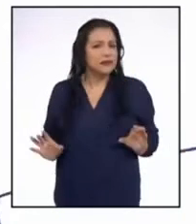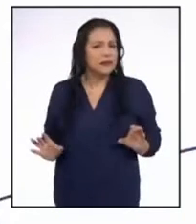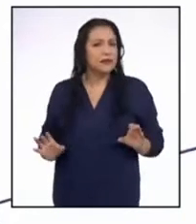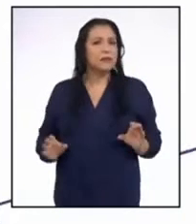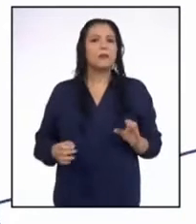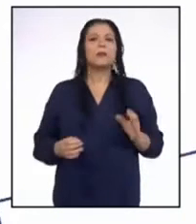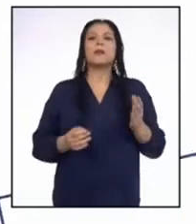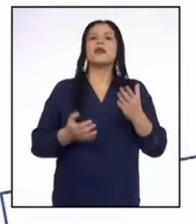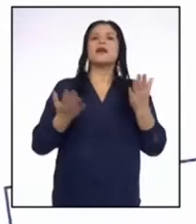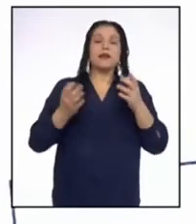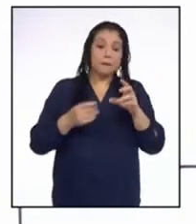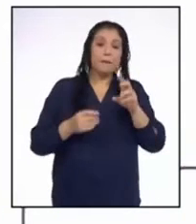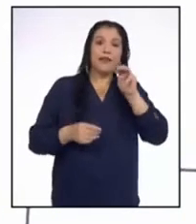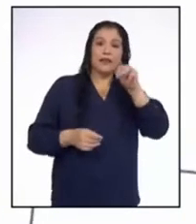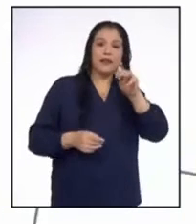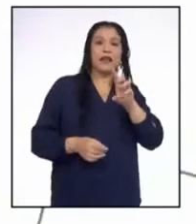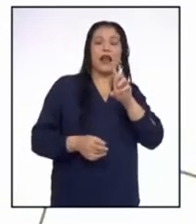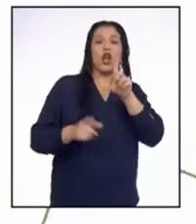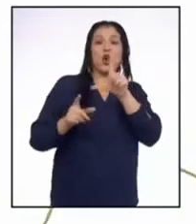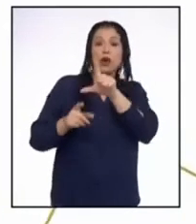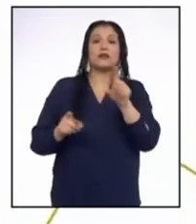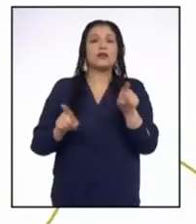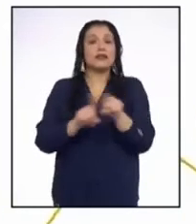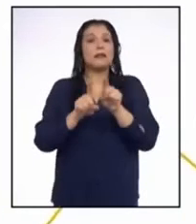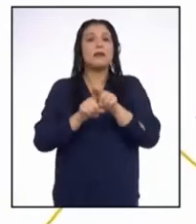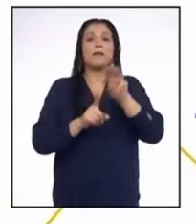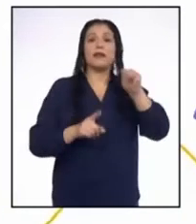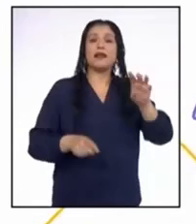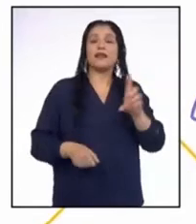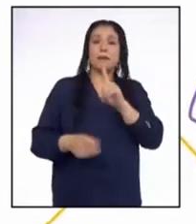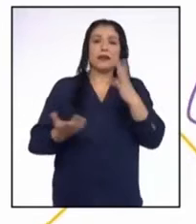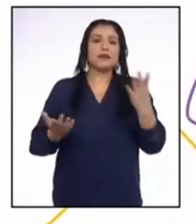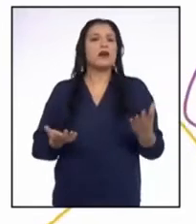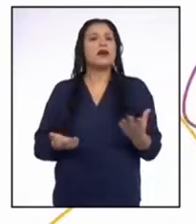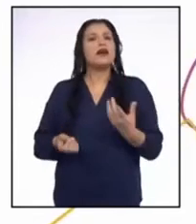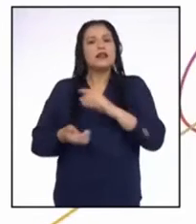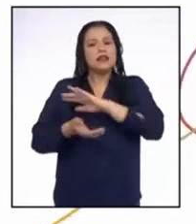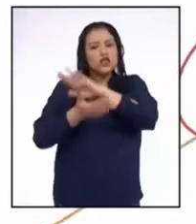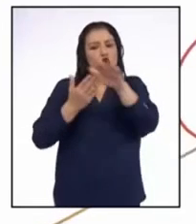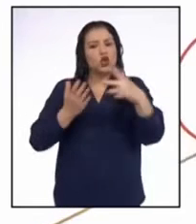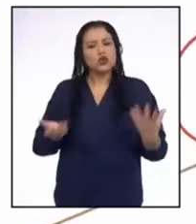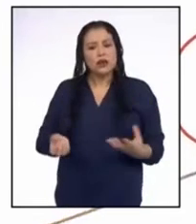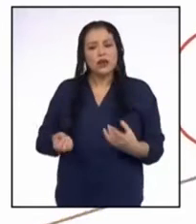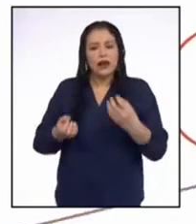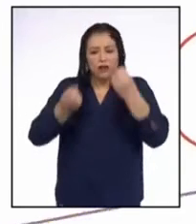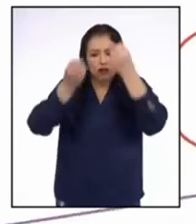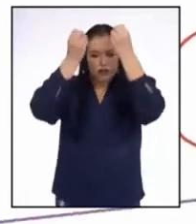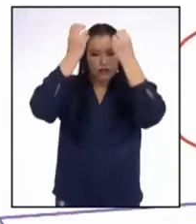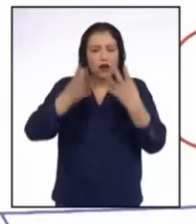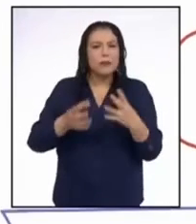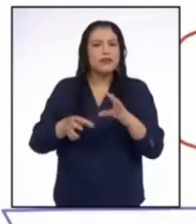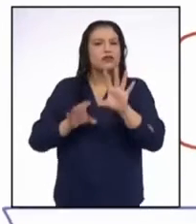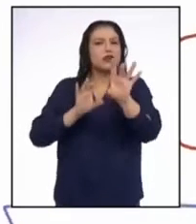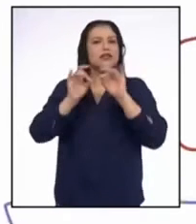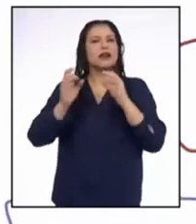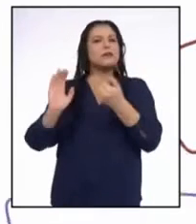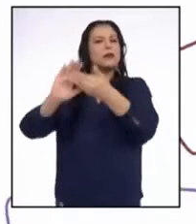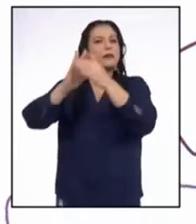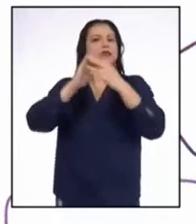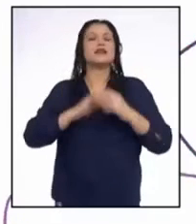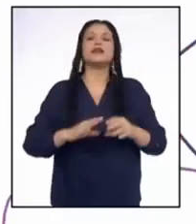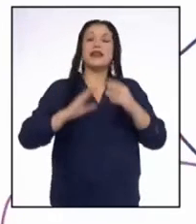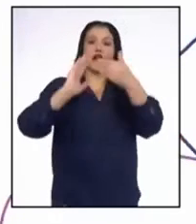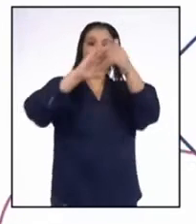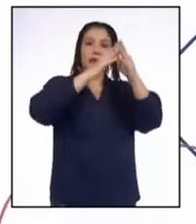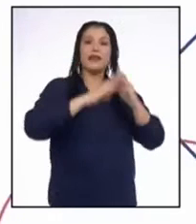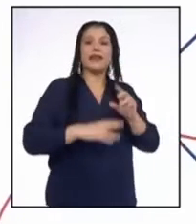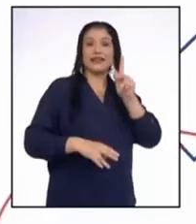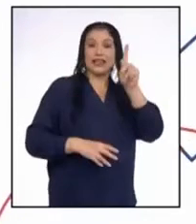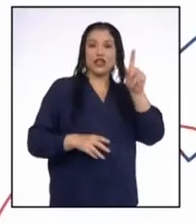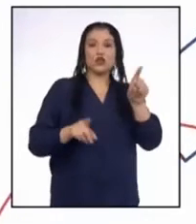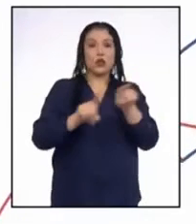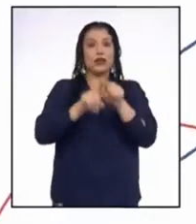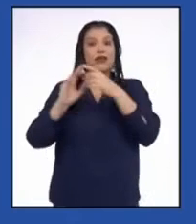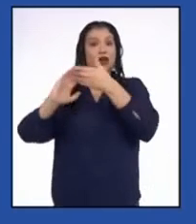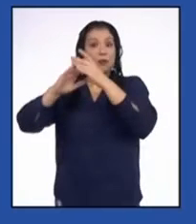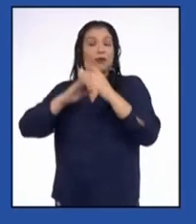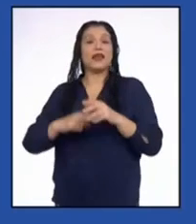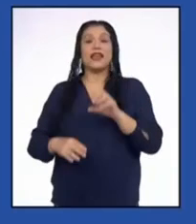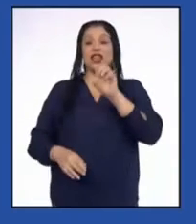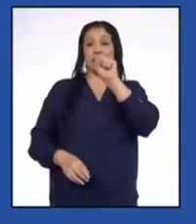de localización y de dispersión de las muestras que tomamos de las comunidades Quichua y